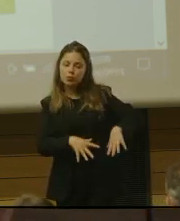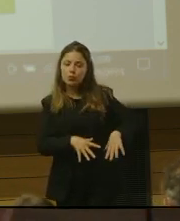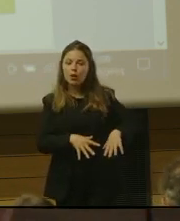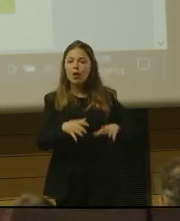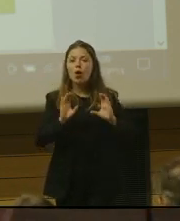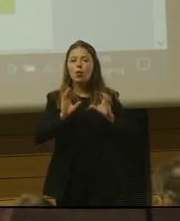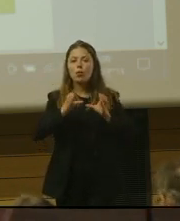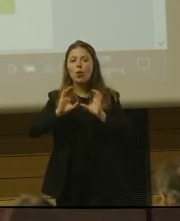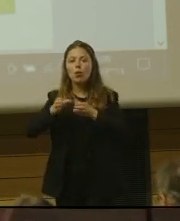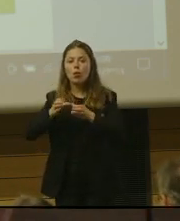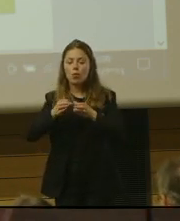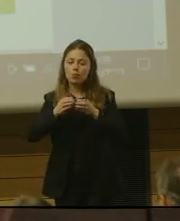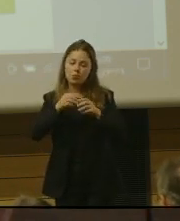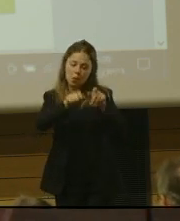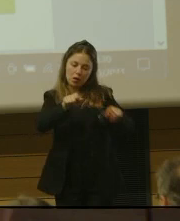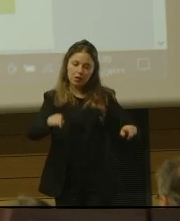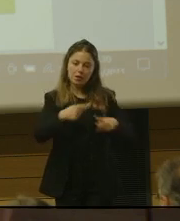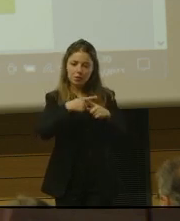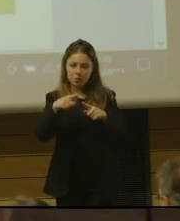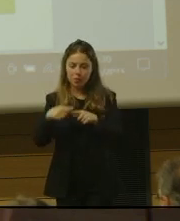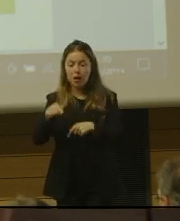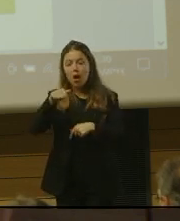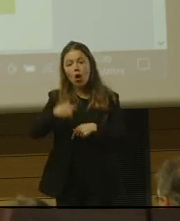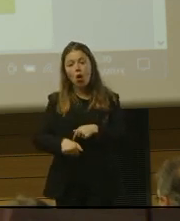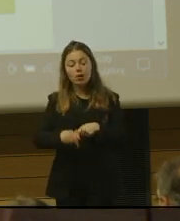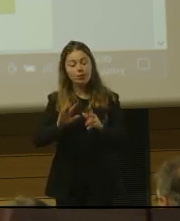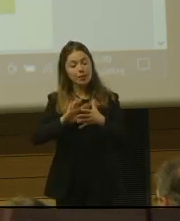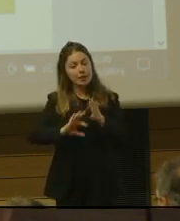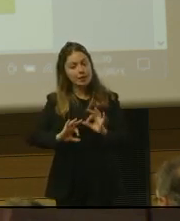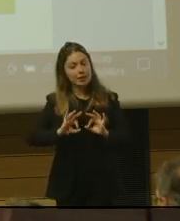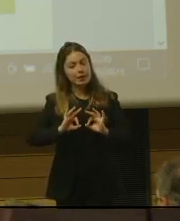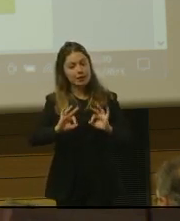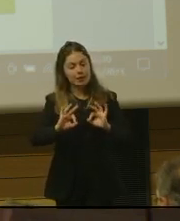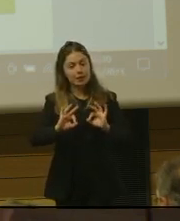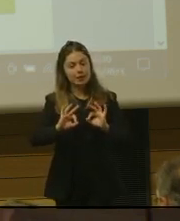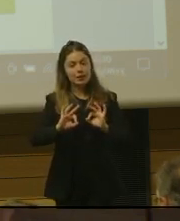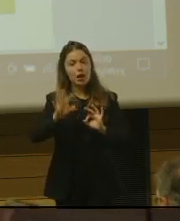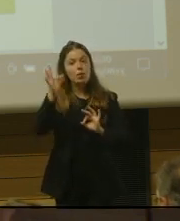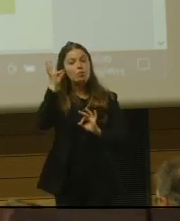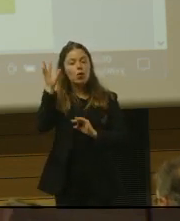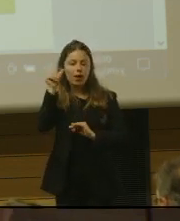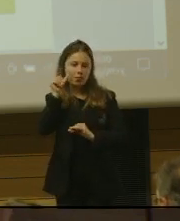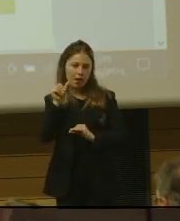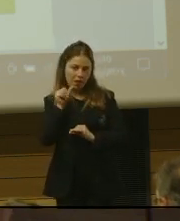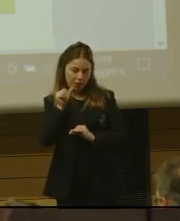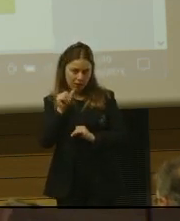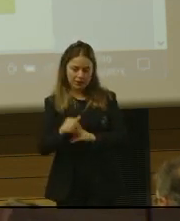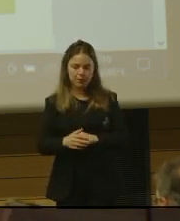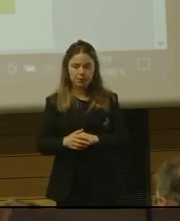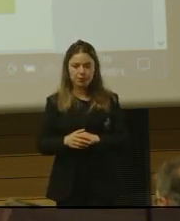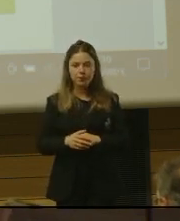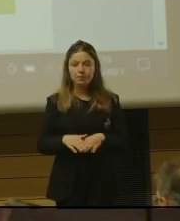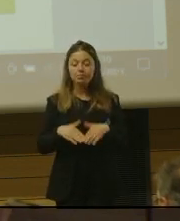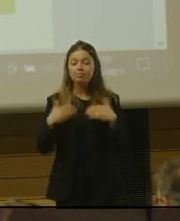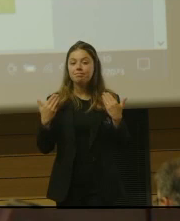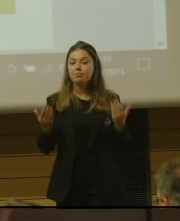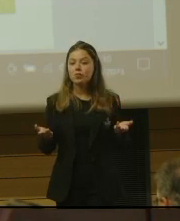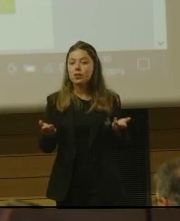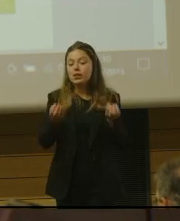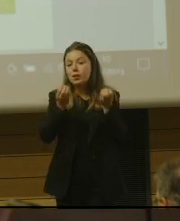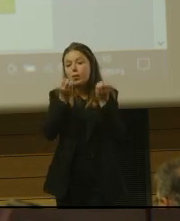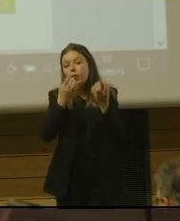grupos poblacionales. Hoy en concreto nos va a hablar sobre las mujeres embarazadas, ¿vale? Entonces, bueno,